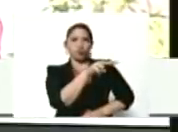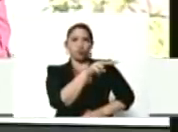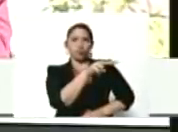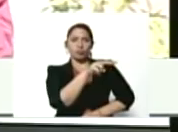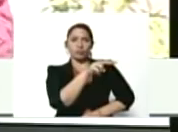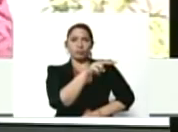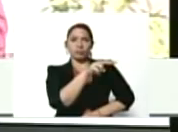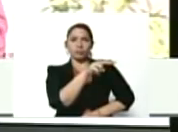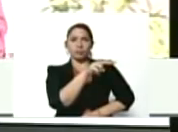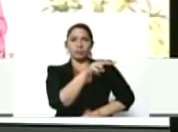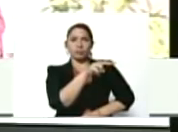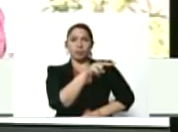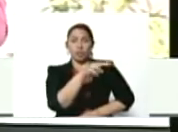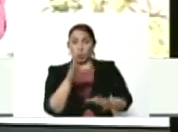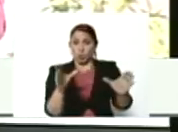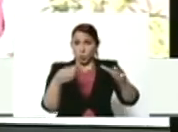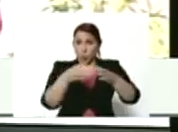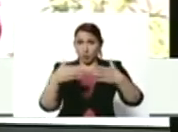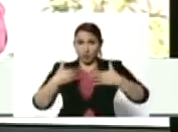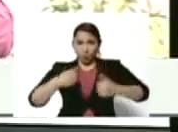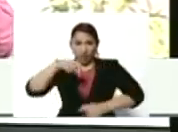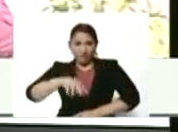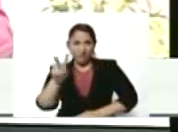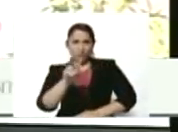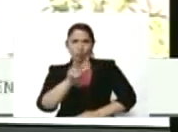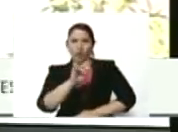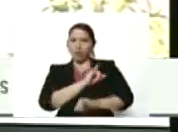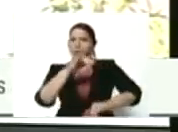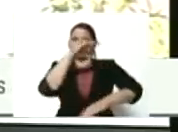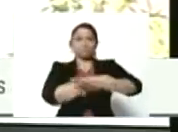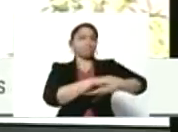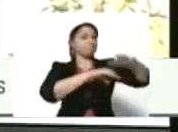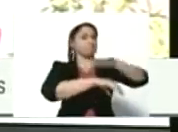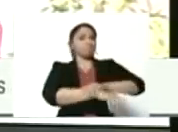los sabuesos de los organismos de seguridad, lo capturaron.